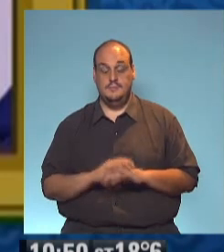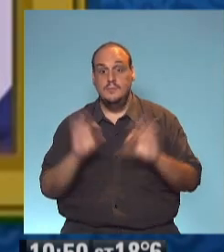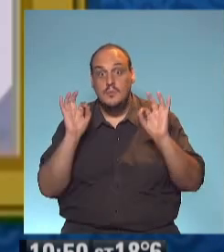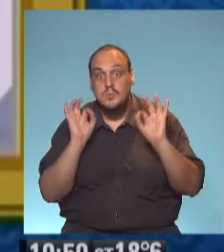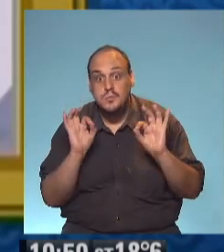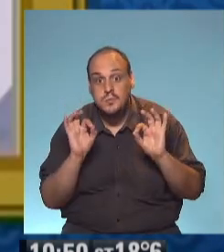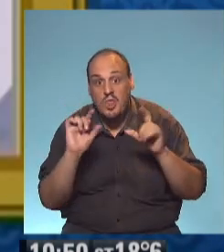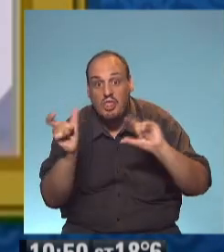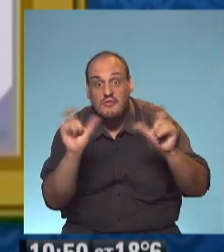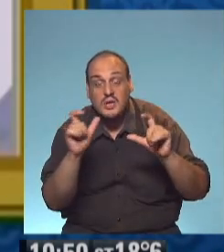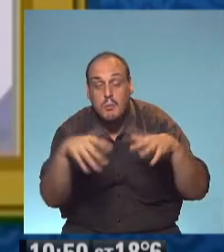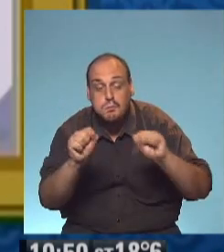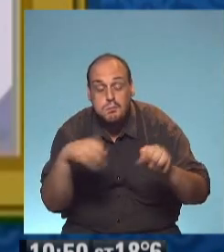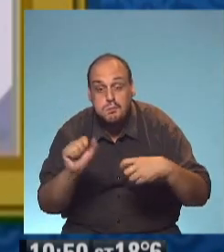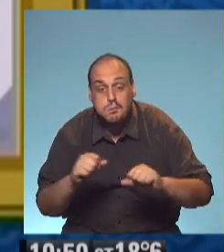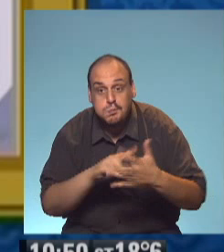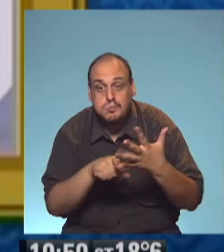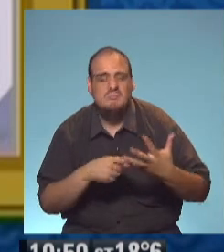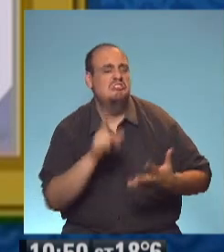¿Encontraron las diferencias? ¡No!